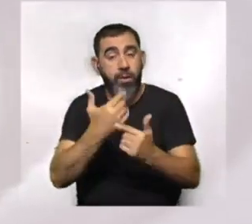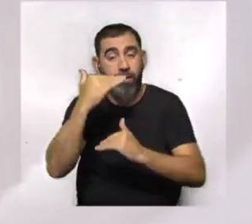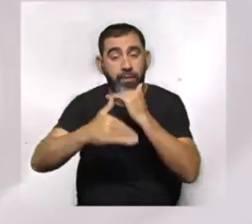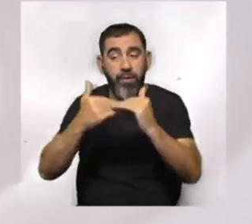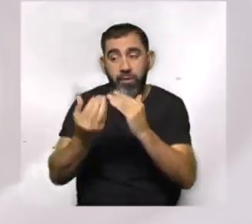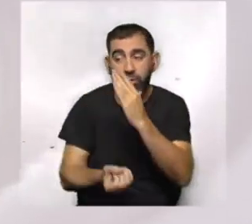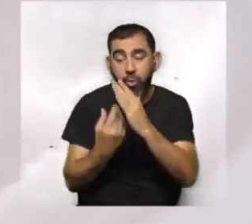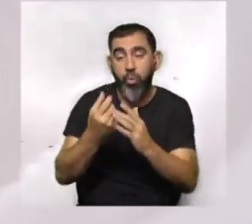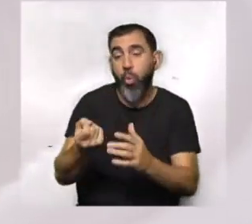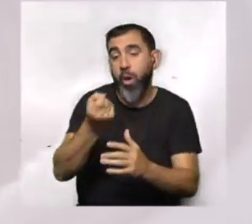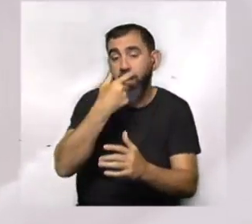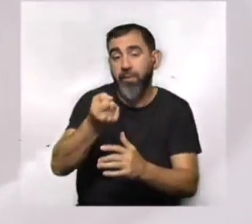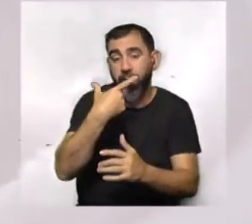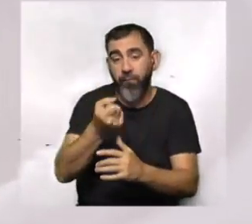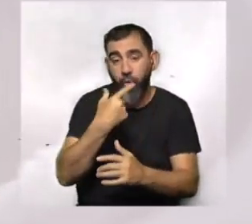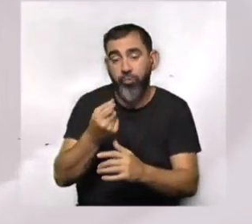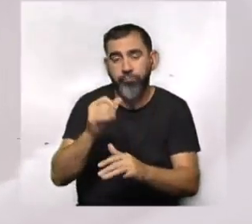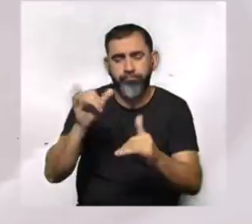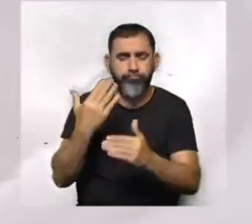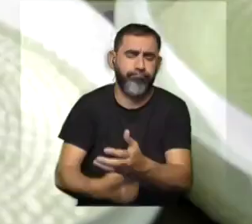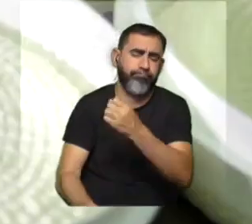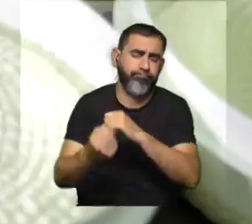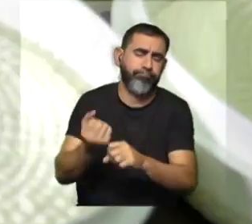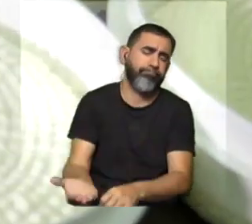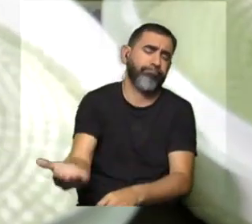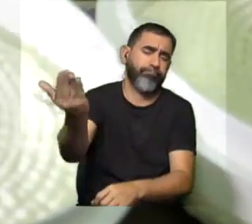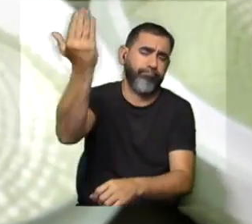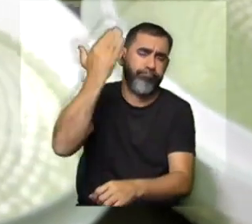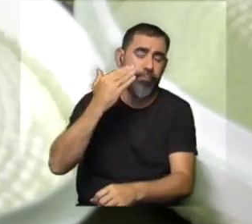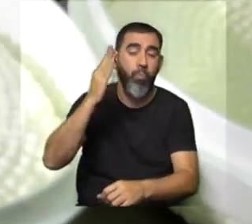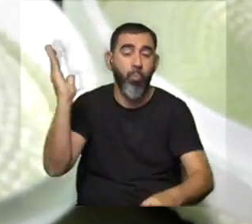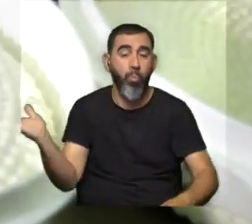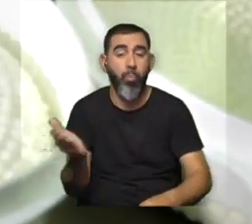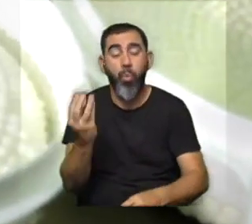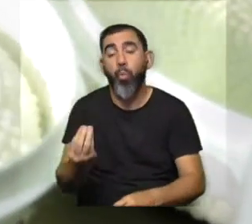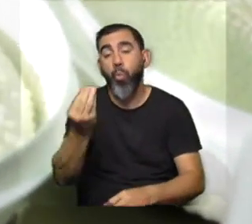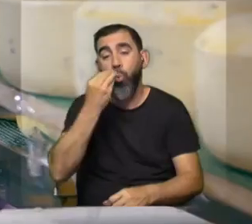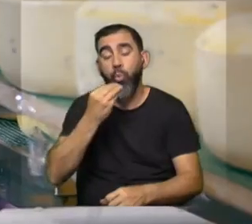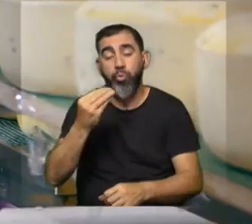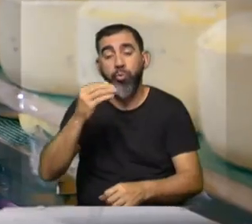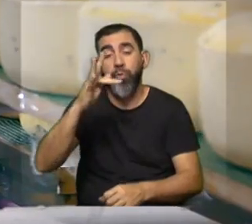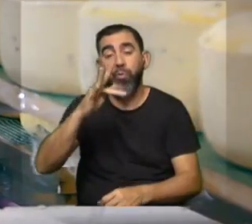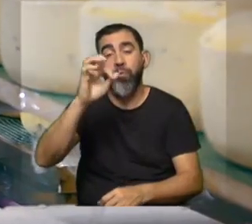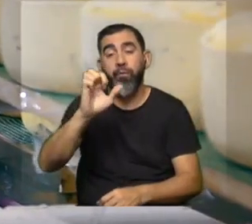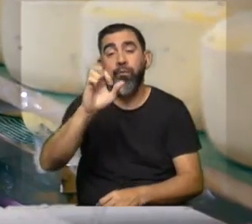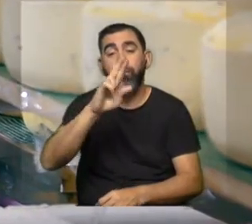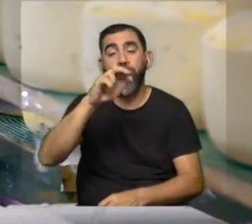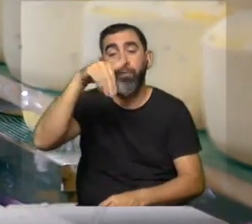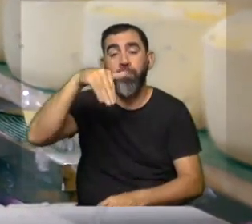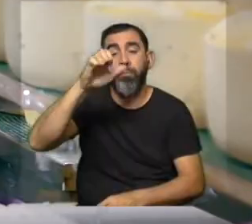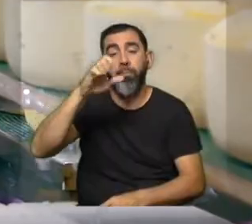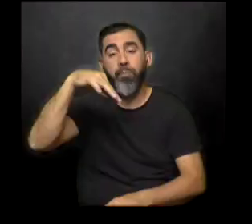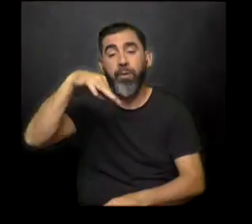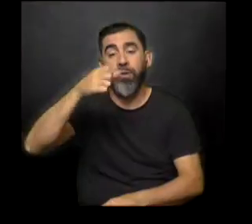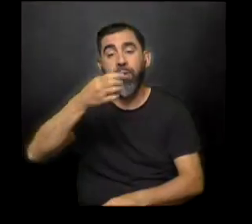nuevos antibióticos. Se aplica desde hace muchos años en lo que es la producción de alimentos fermentados, por ejemplo, lo que son los